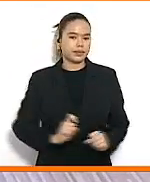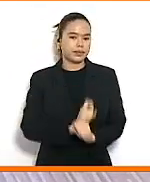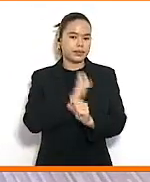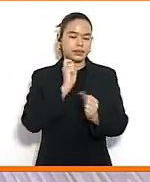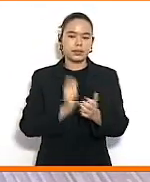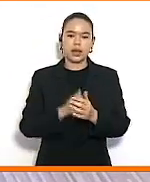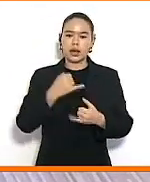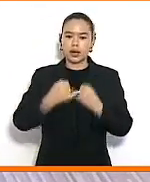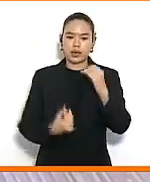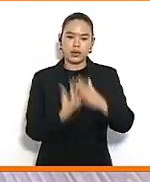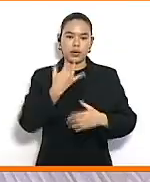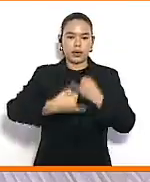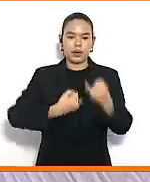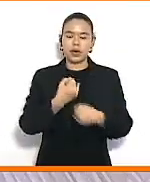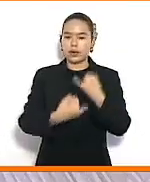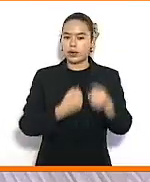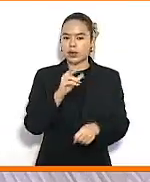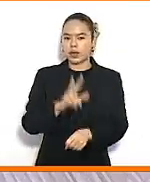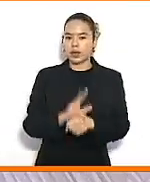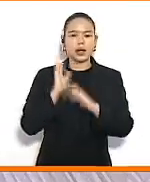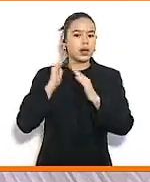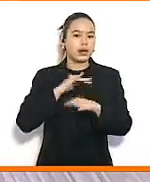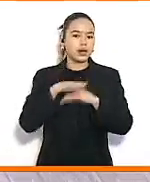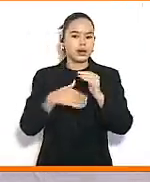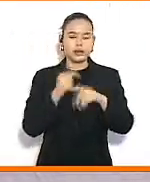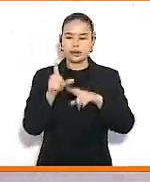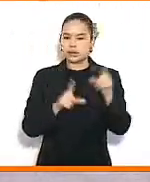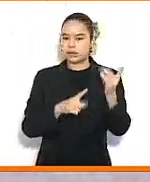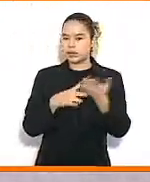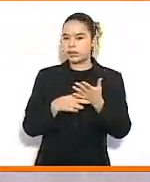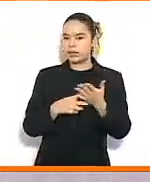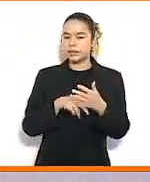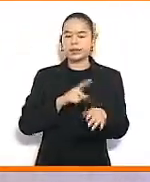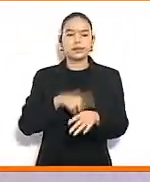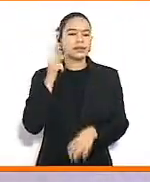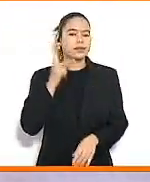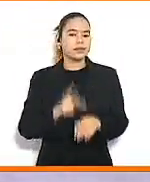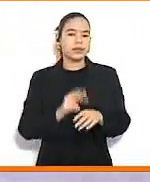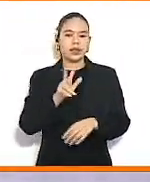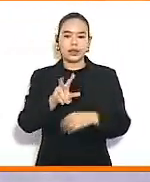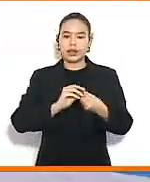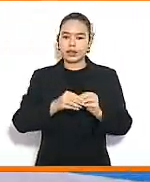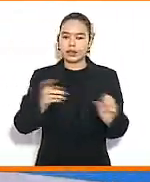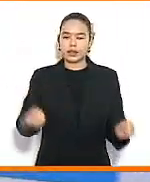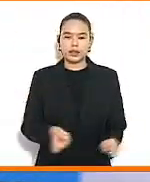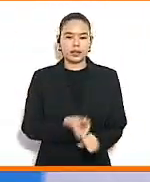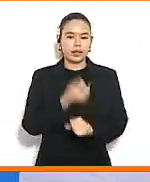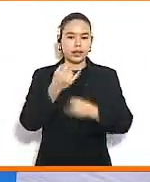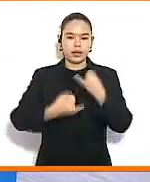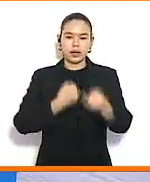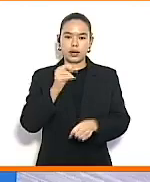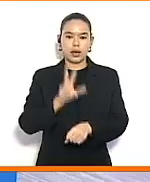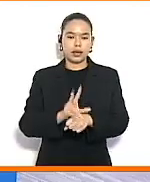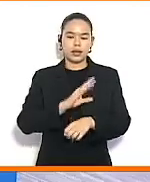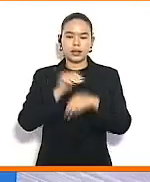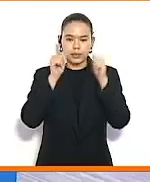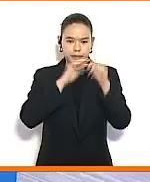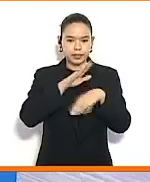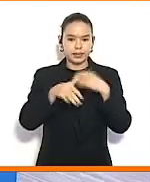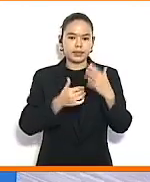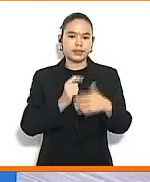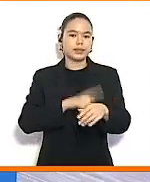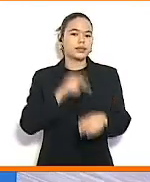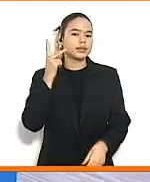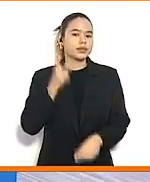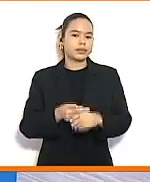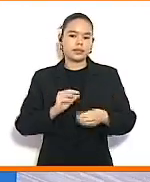en nuestro nuevo juego Juga 3. Espero que tengan su boleto en mano porque se vienen esos tres dígitos ganadores de Juga 3. Atento, porque se